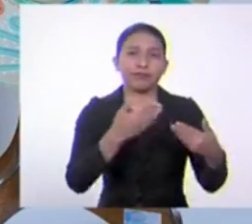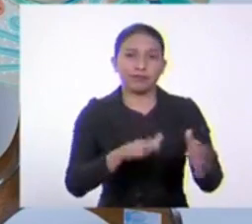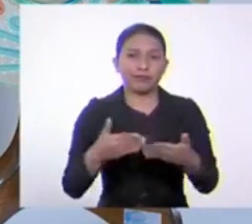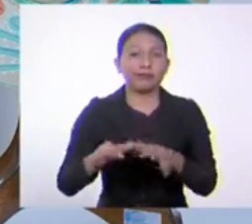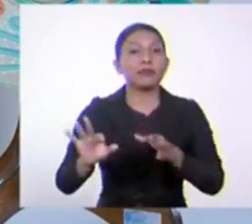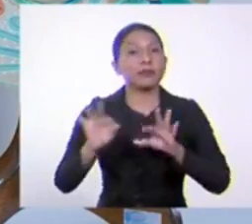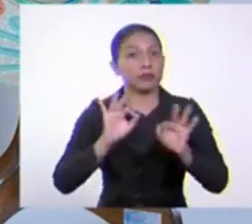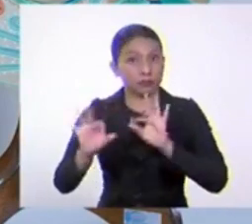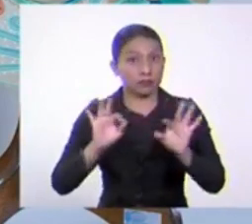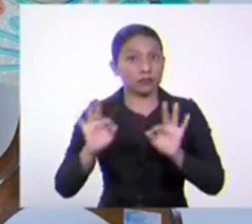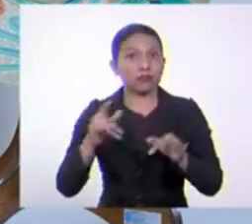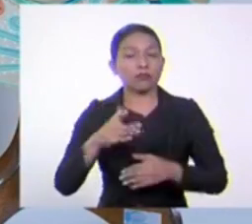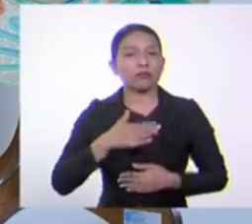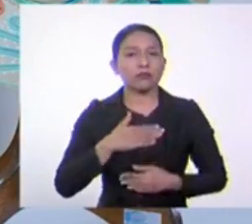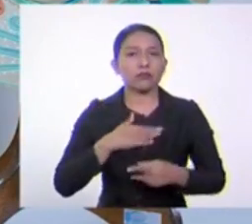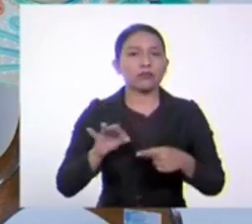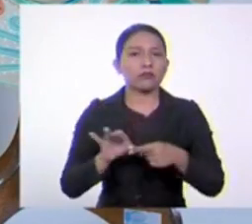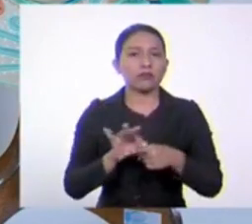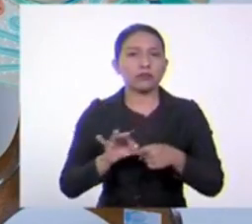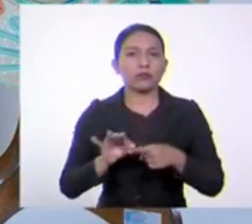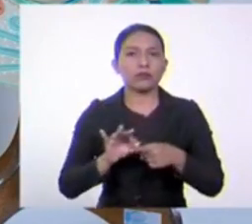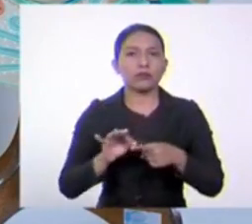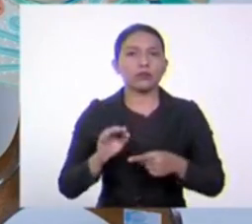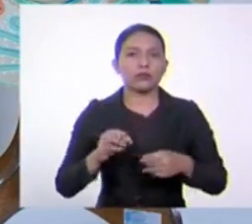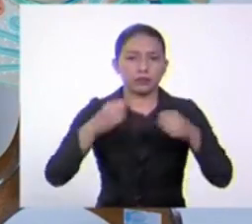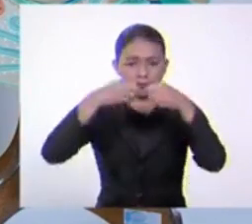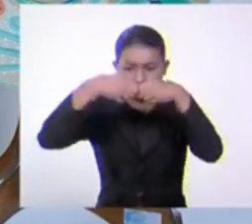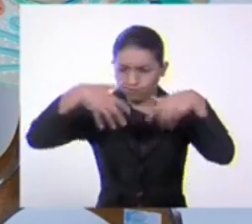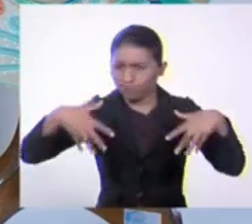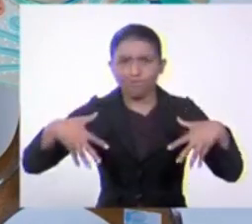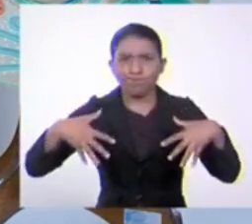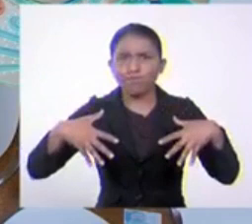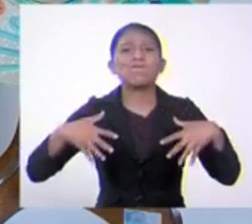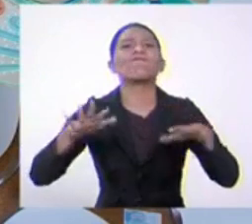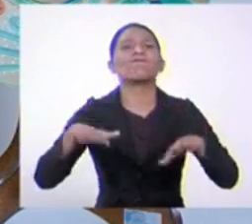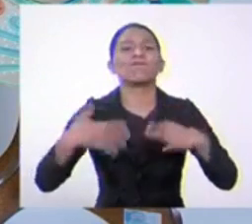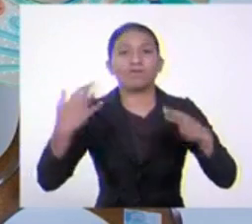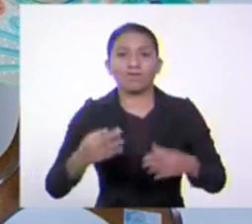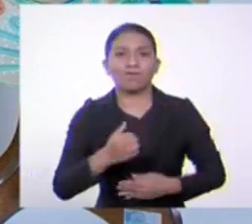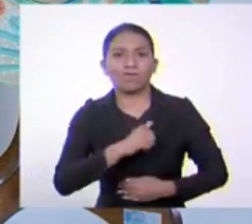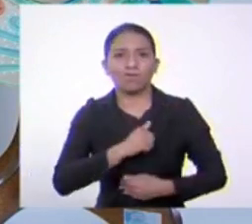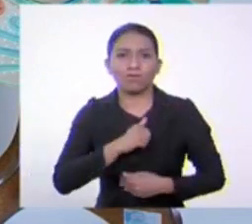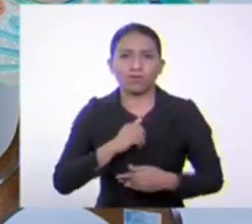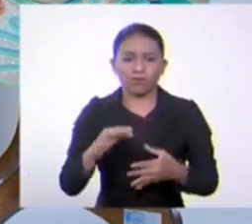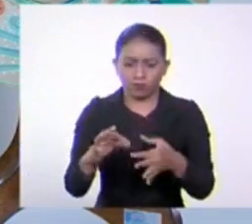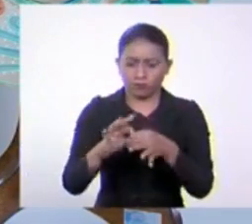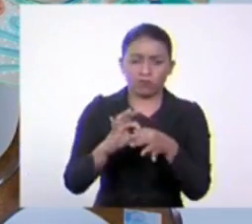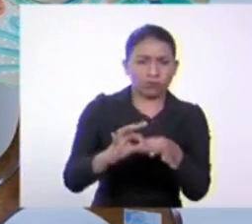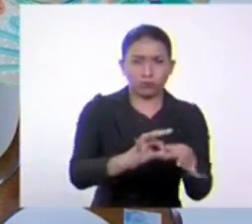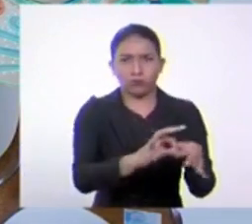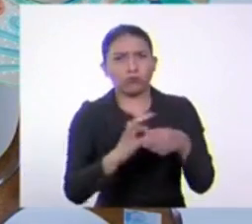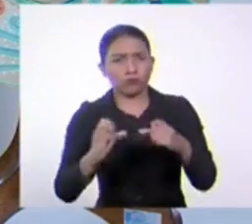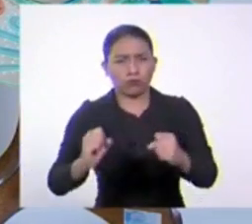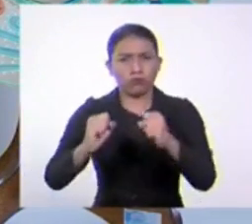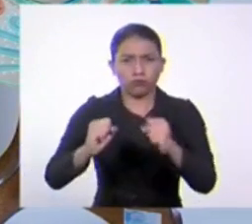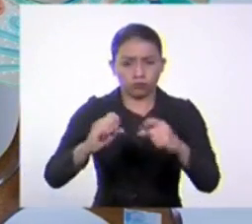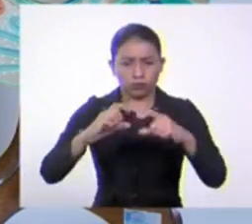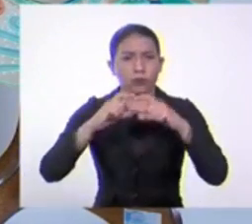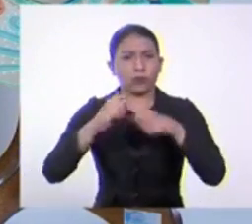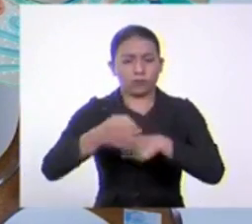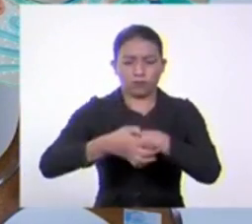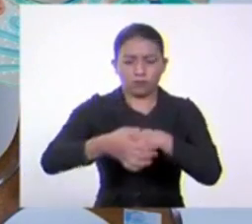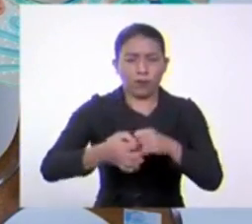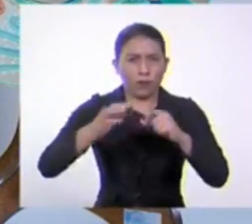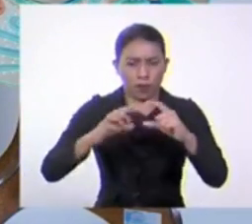las proteínas tienen función estructural, es decir, formar y darle rigidez y la forma a la célula,